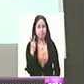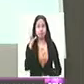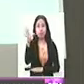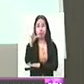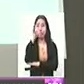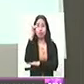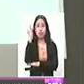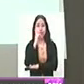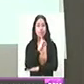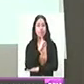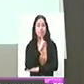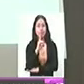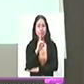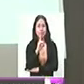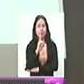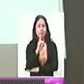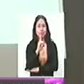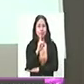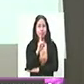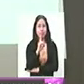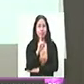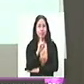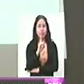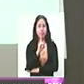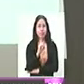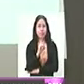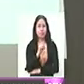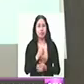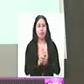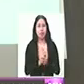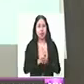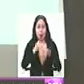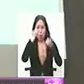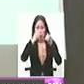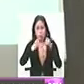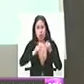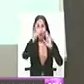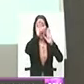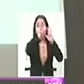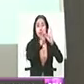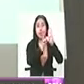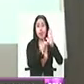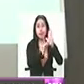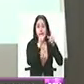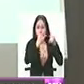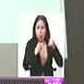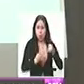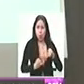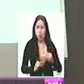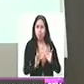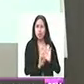se encuentra en el cuarto de los últimos lugares de casos